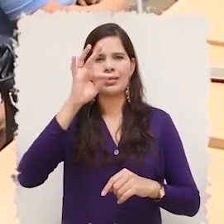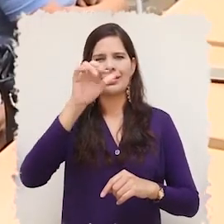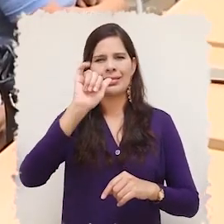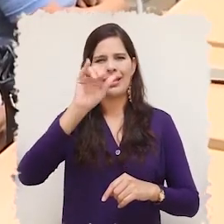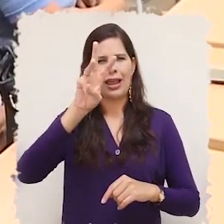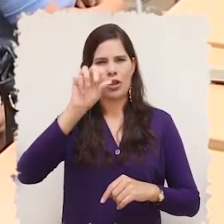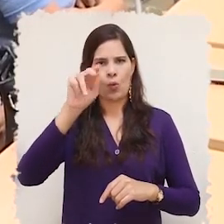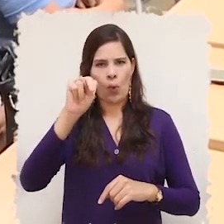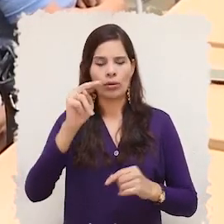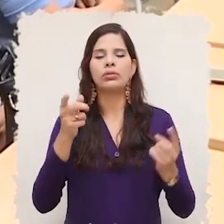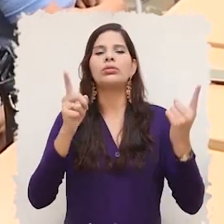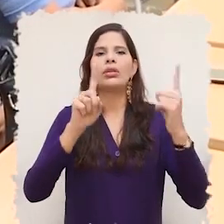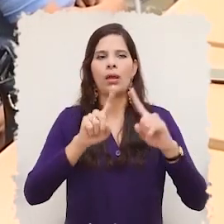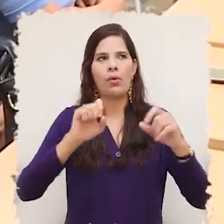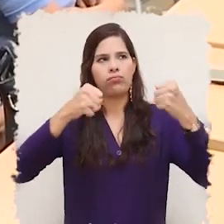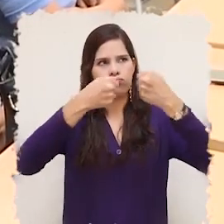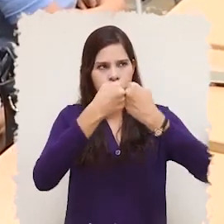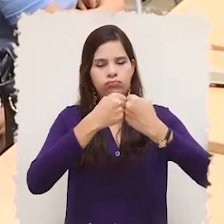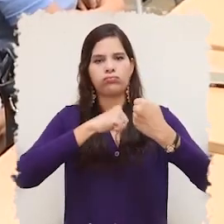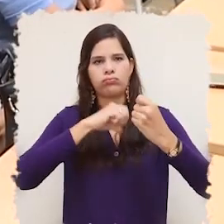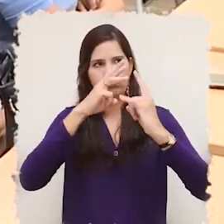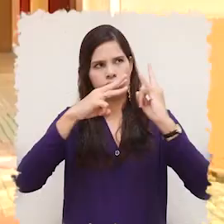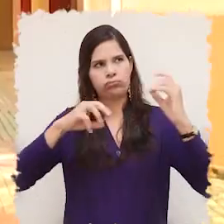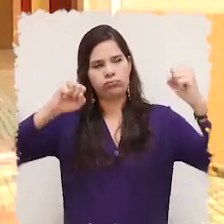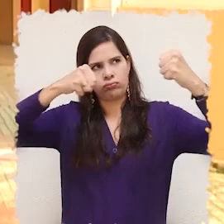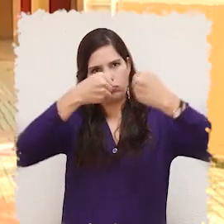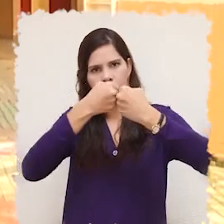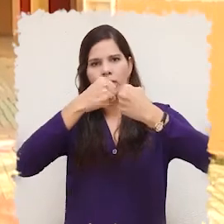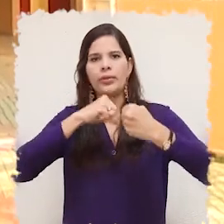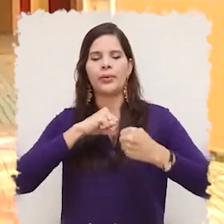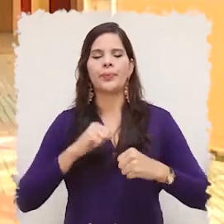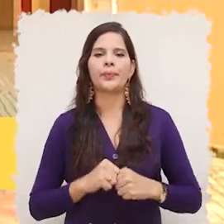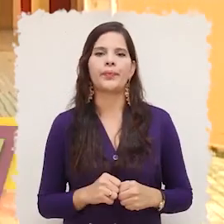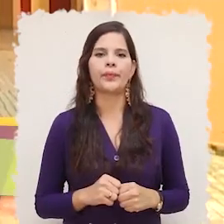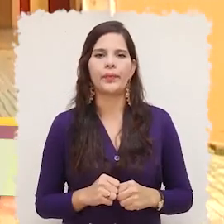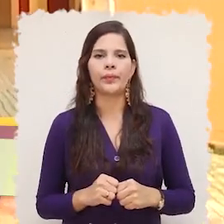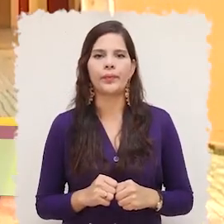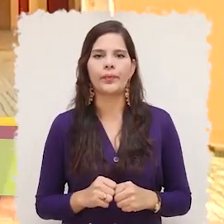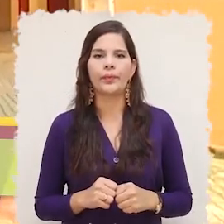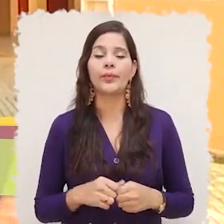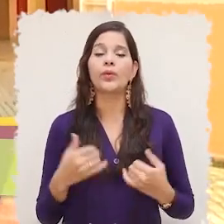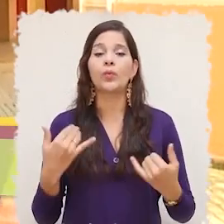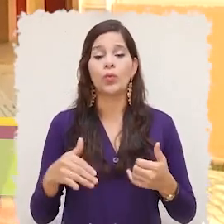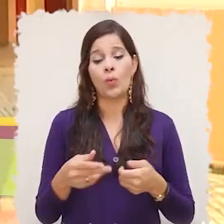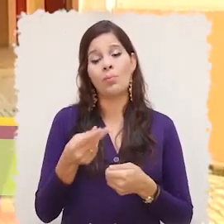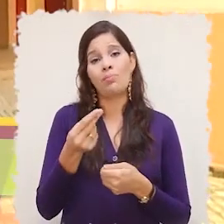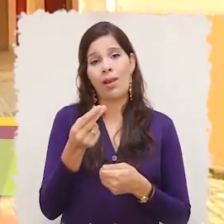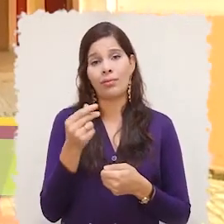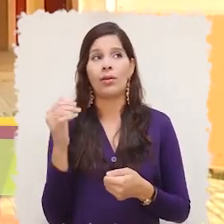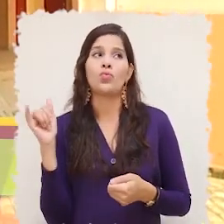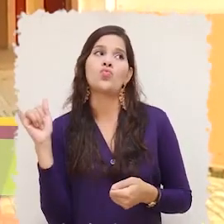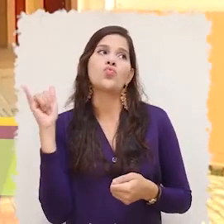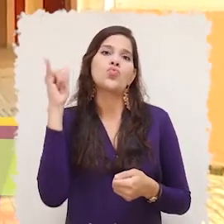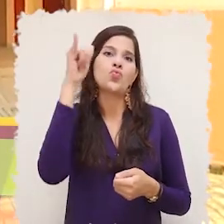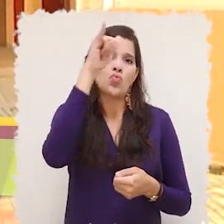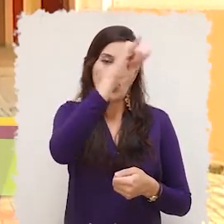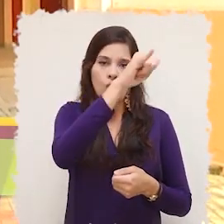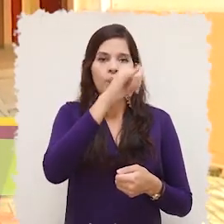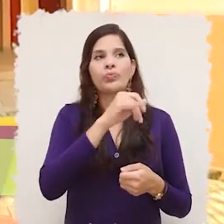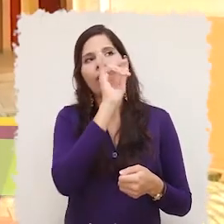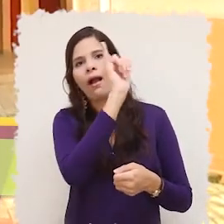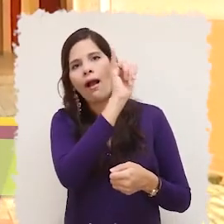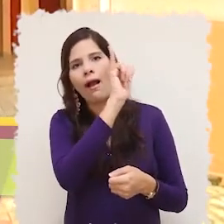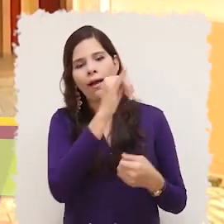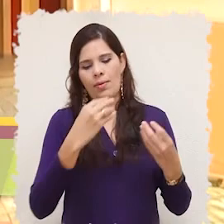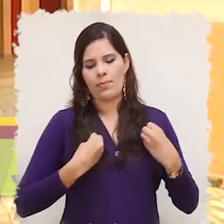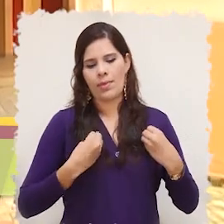Nacional Unida de Taiwán, con la que se tiene convenio. Sacar pues el dinero para pagar un tiquete, para pues suplir